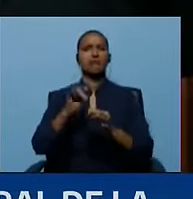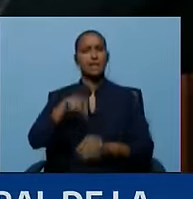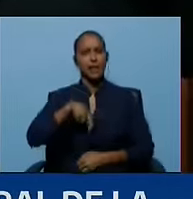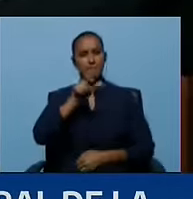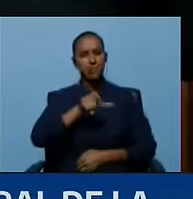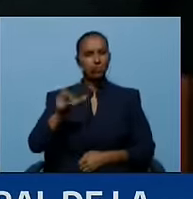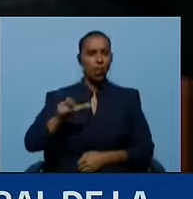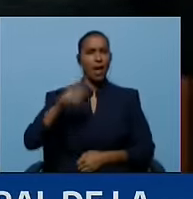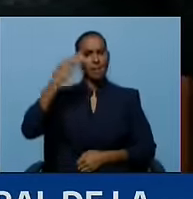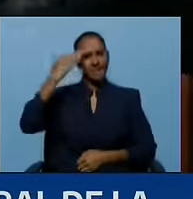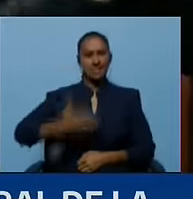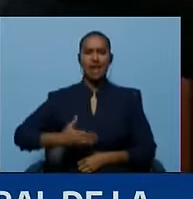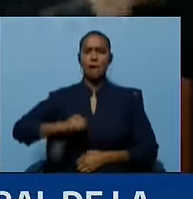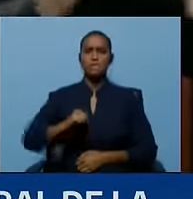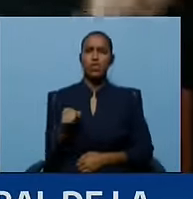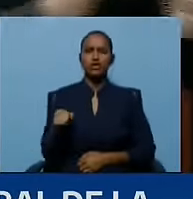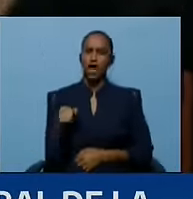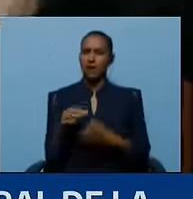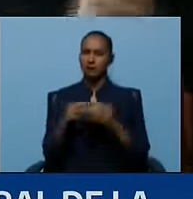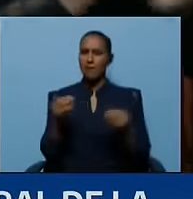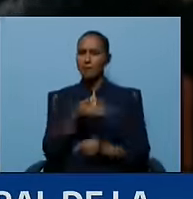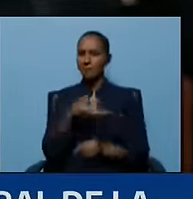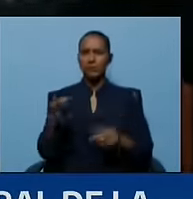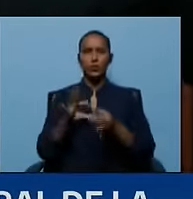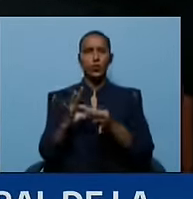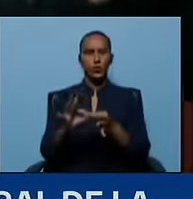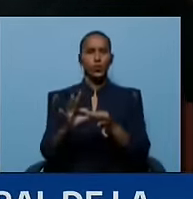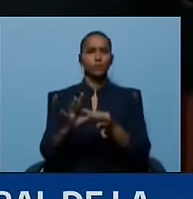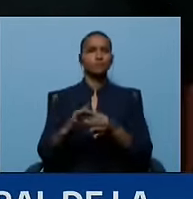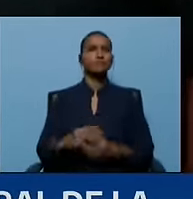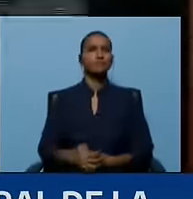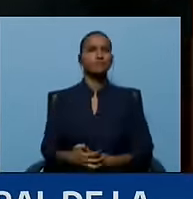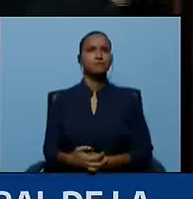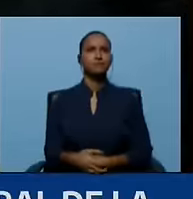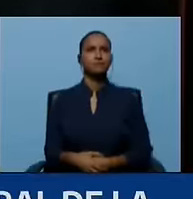cívico-militar, militar-policial, perfecto.